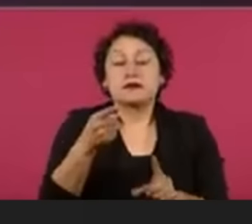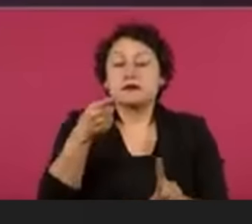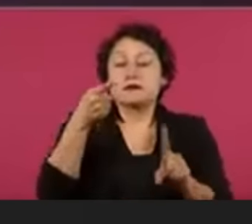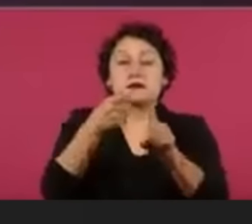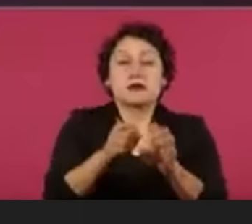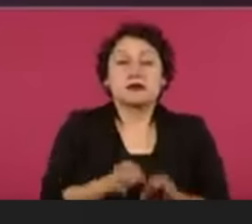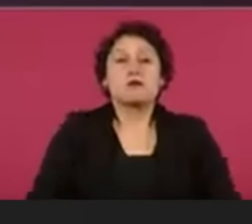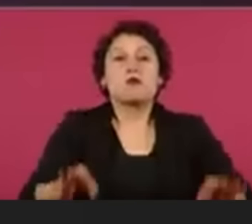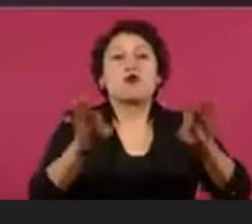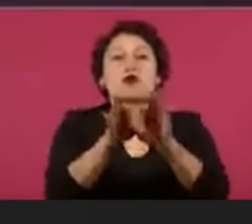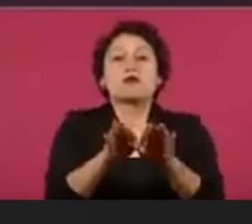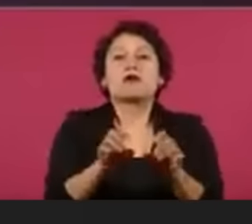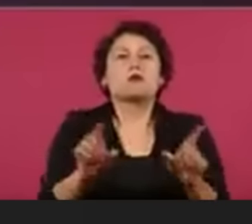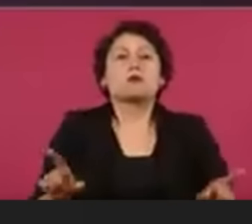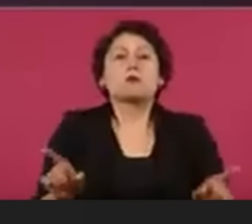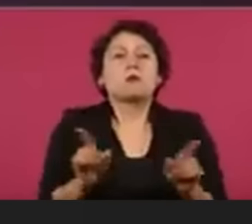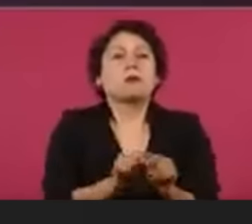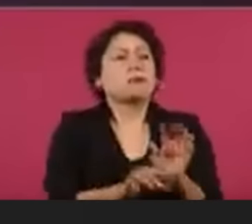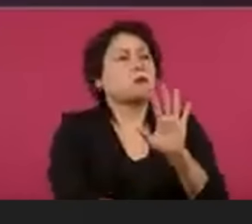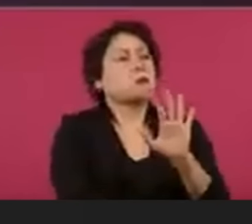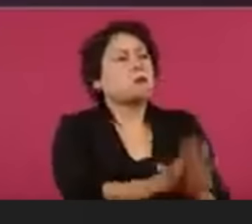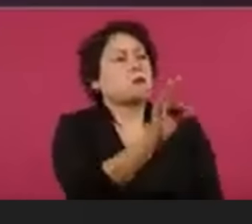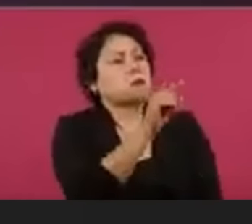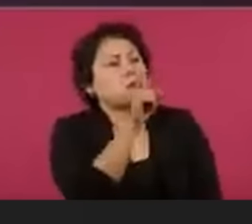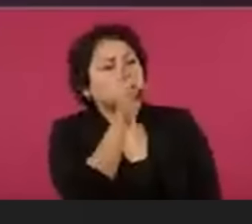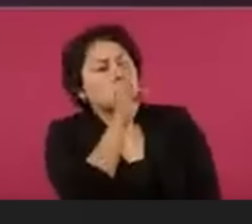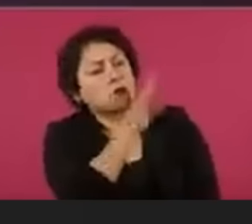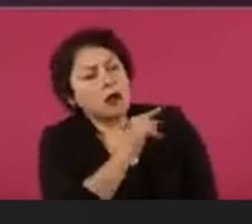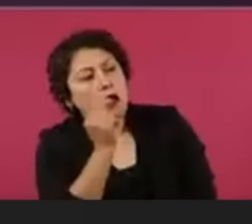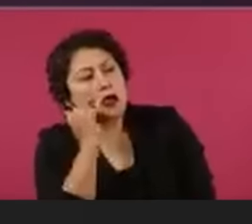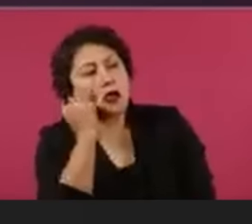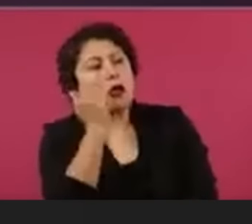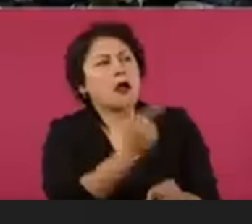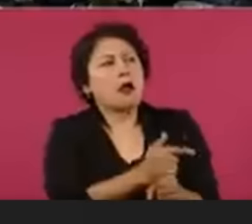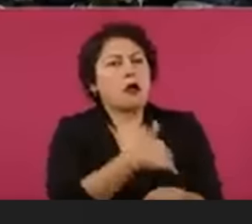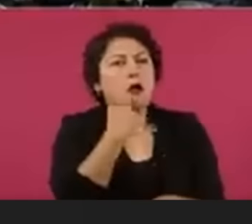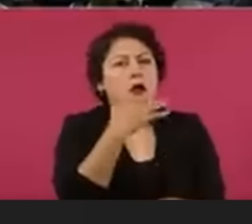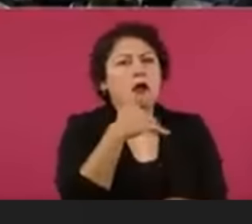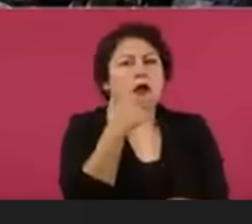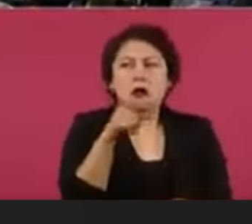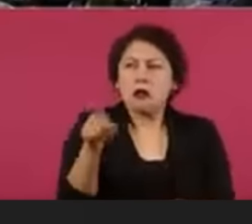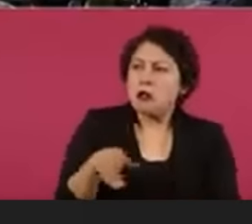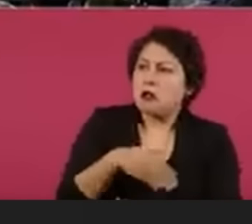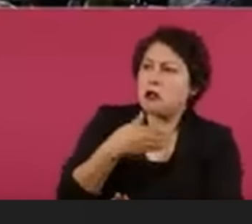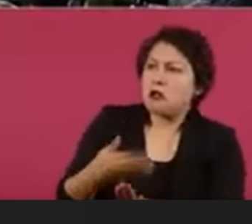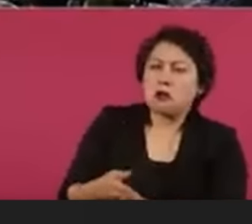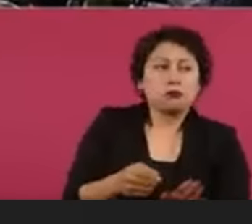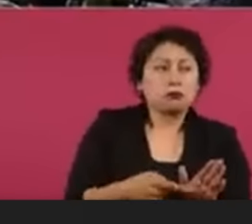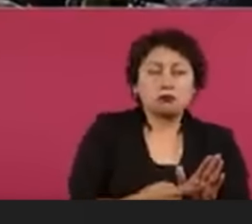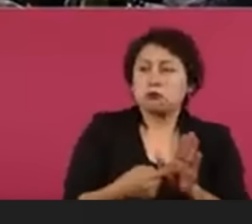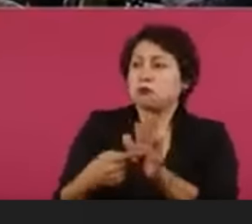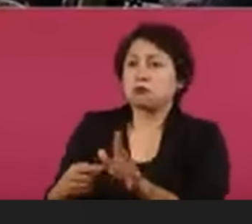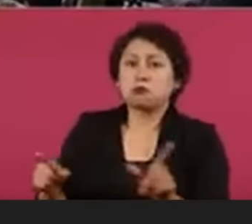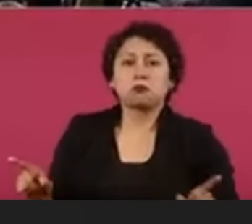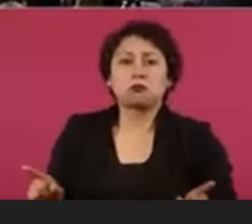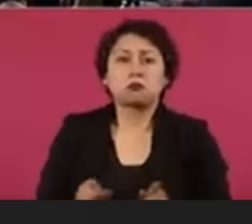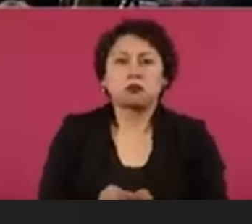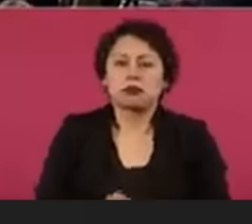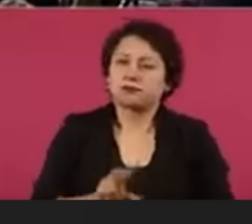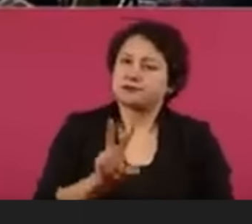revelar esos hechos, situaciones o intereses que afectan a las mayorías o a los más vulnerables, y